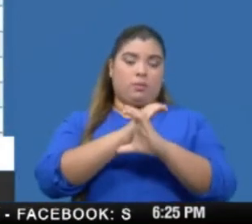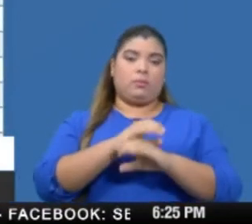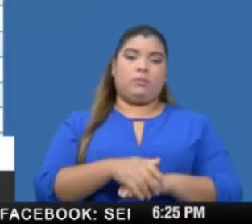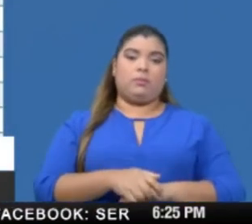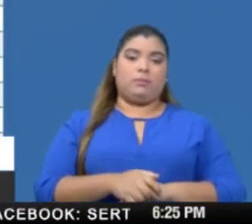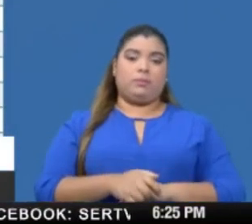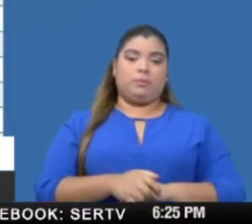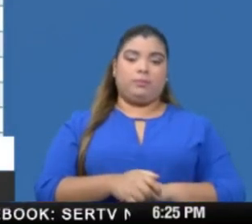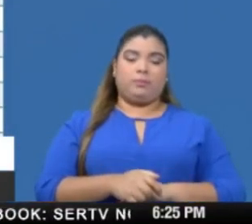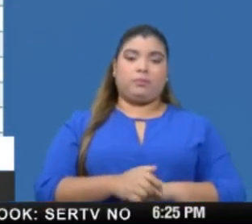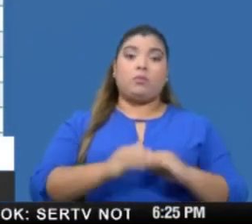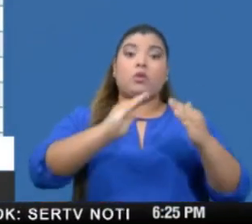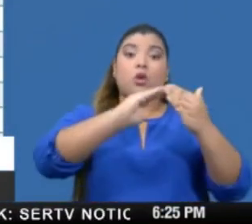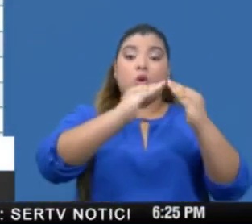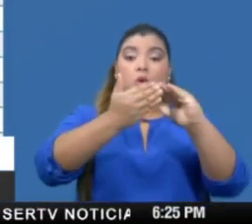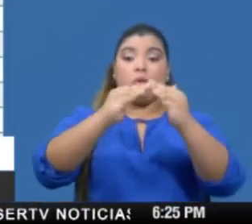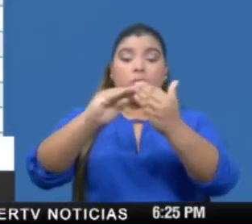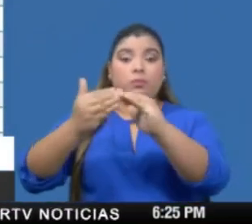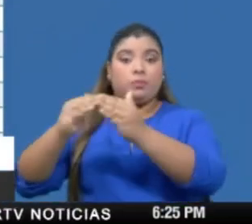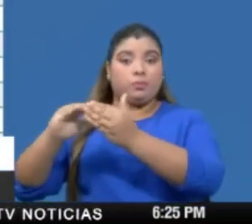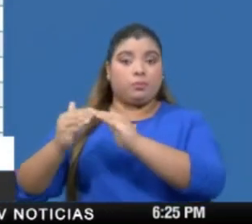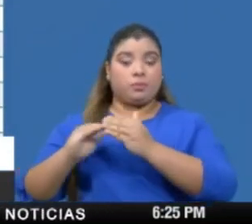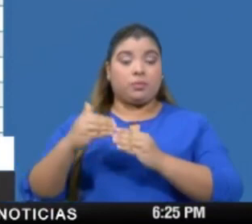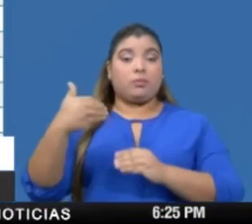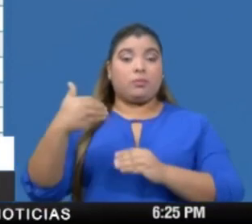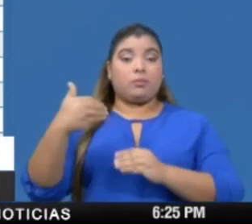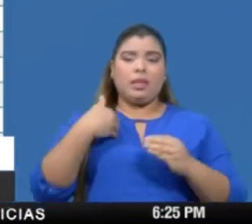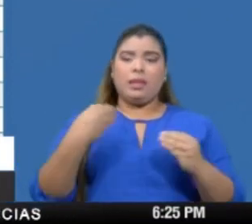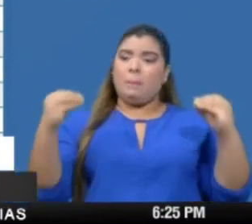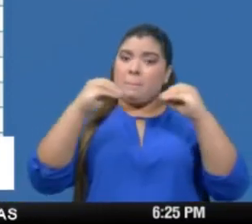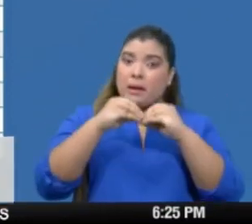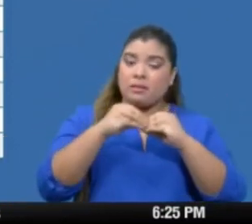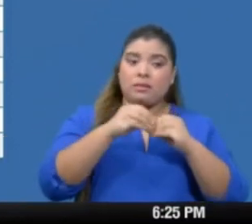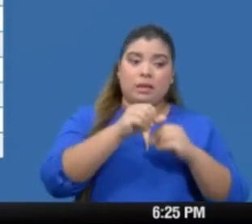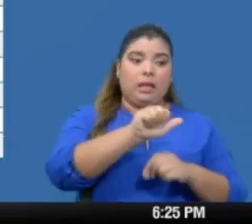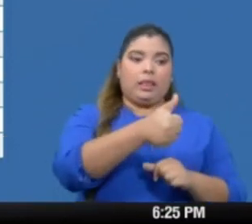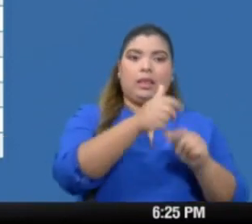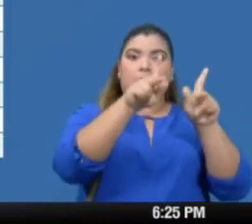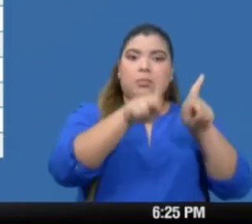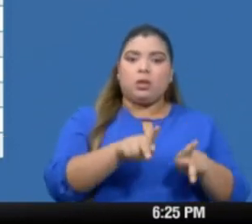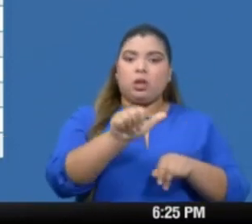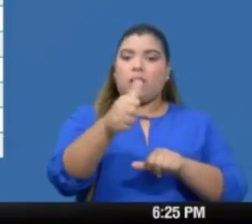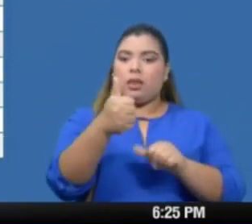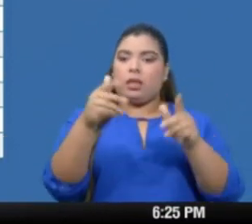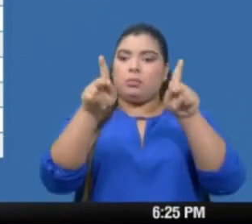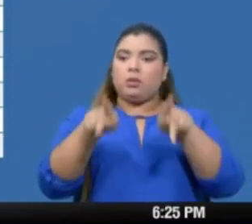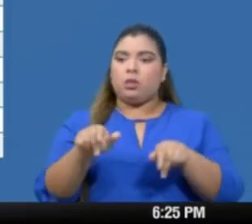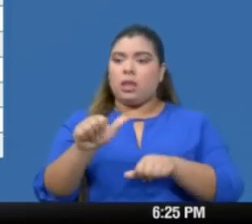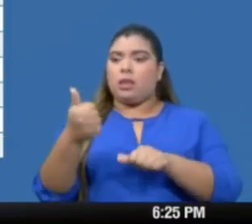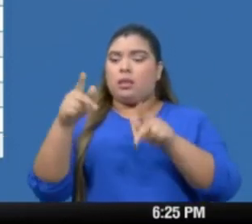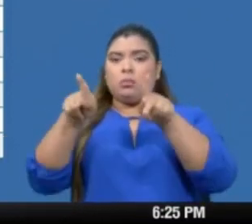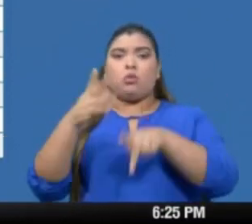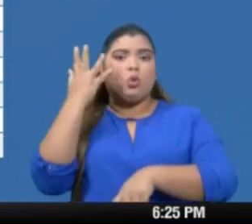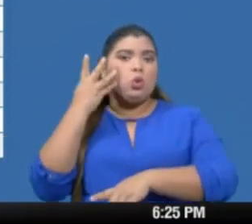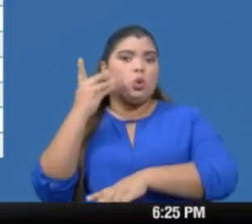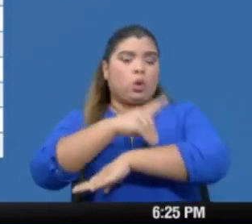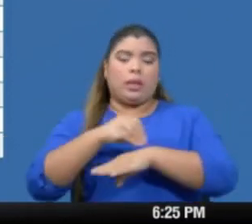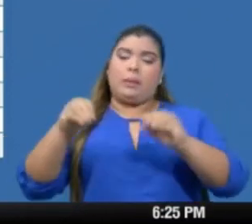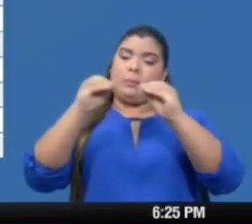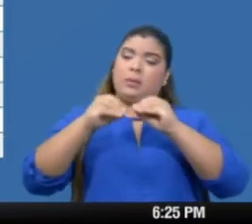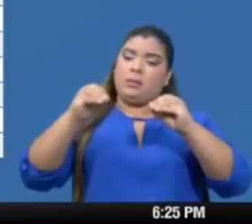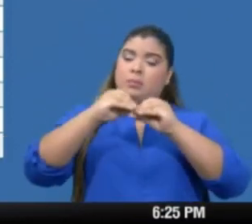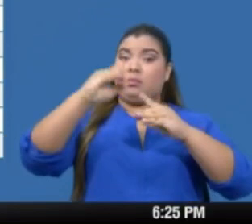Respecto a los corregimientos que han reportado más de 10 casos, tenemos que en los tres primeros lugares están Changuinola, David y el corregimiento de